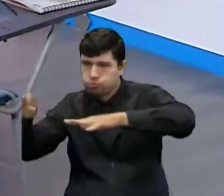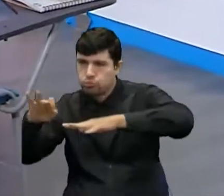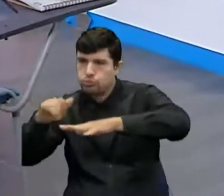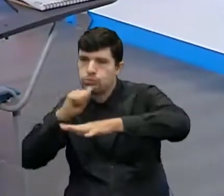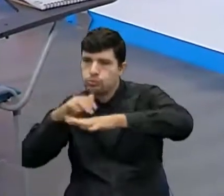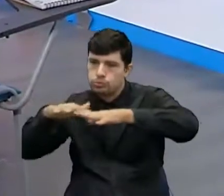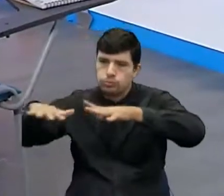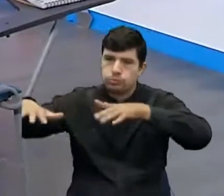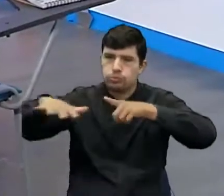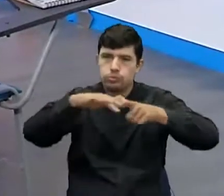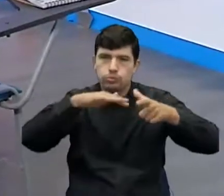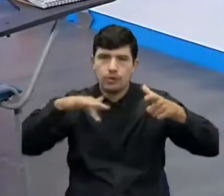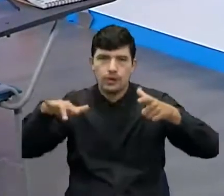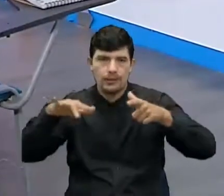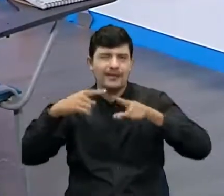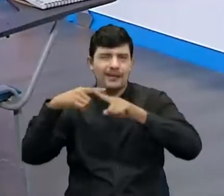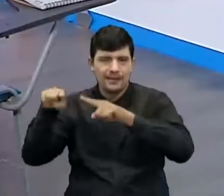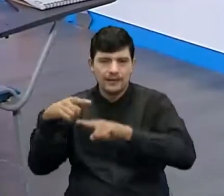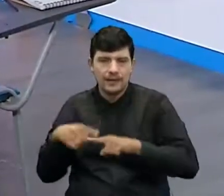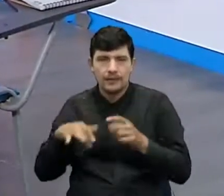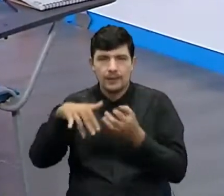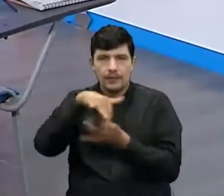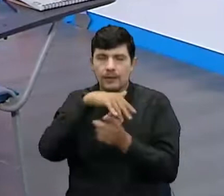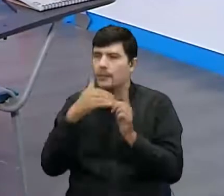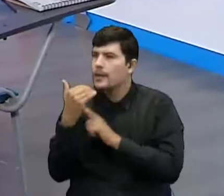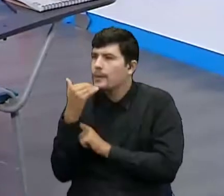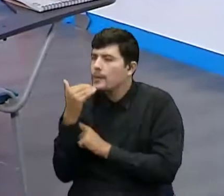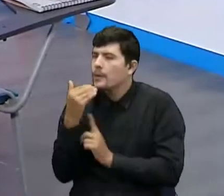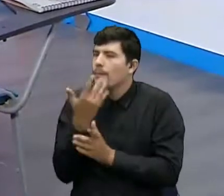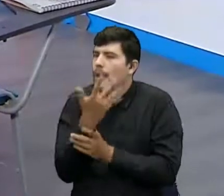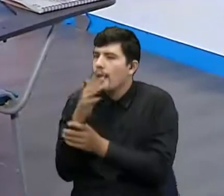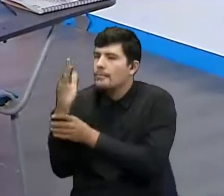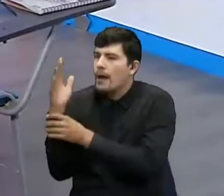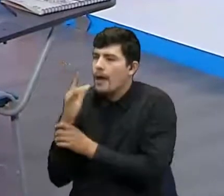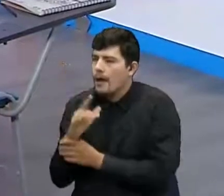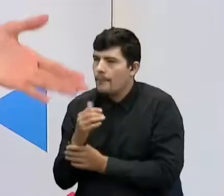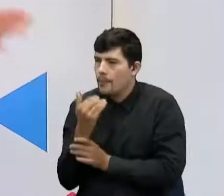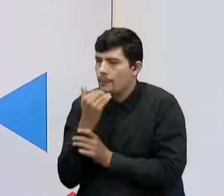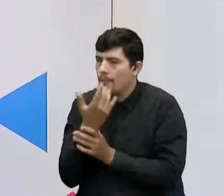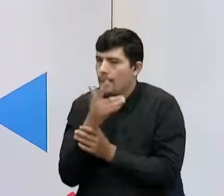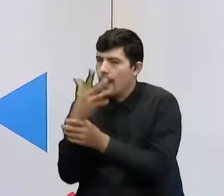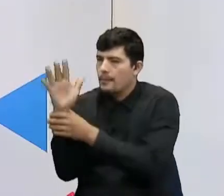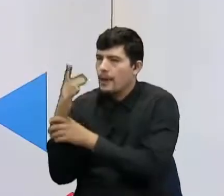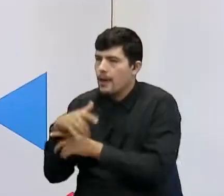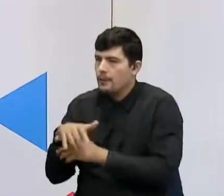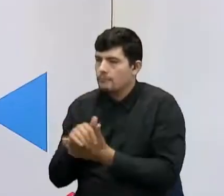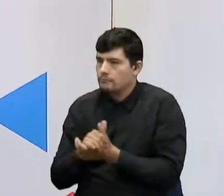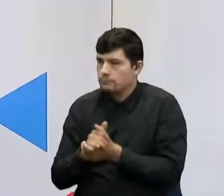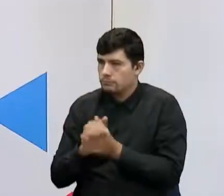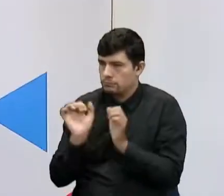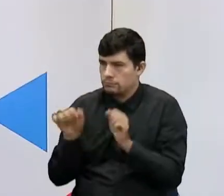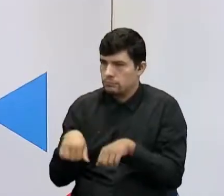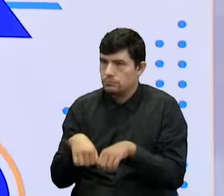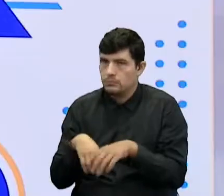bien Por ejemplo Hablemos de plantas ¿Es lo mismo las plantas de un departamento al otro?